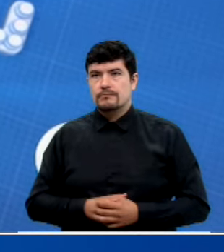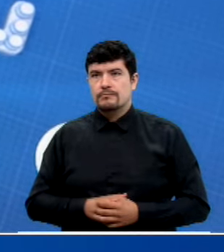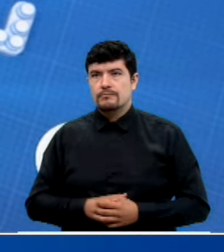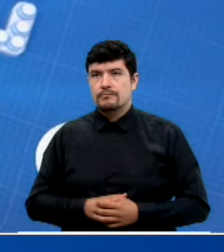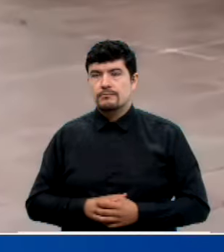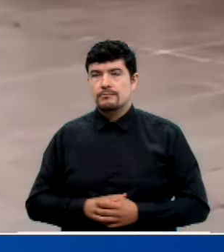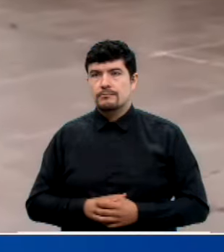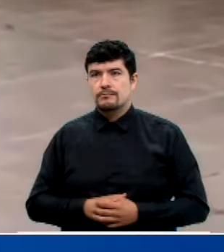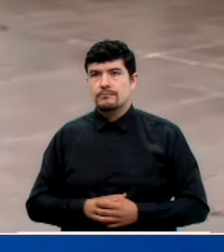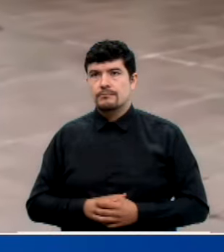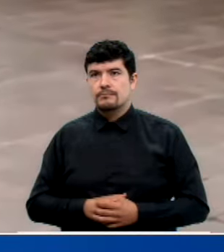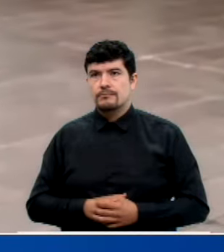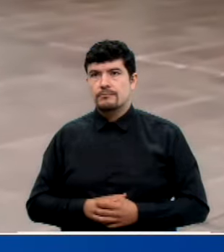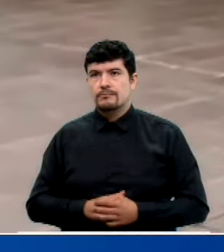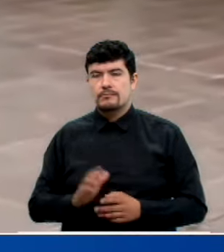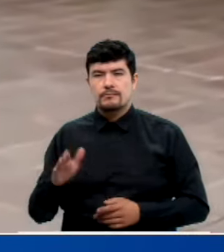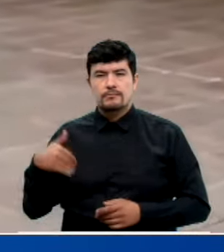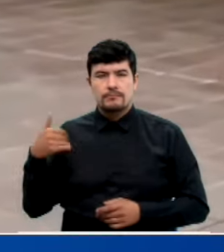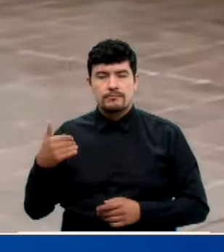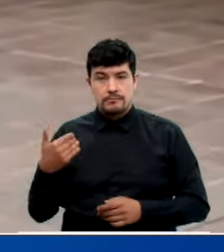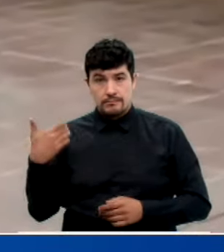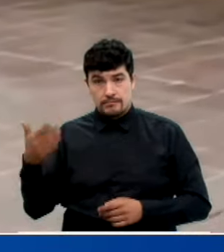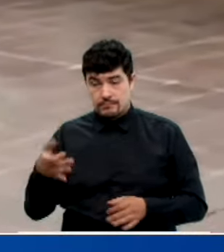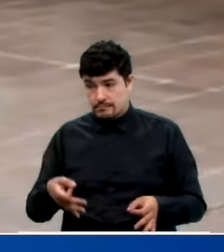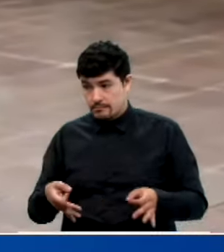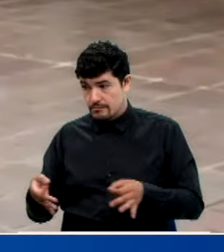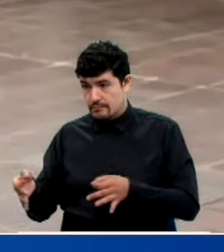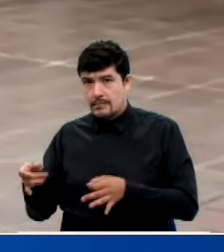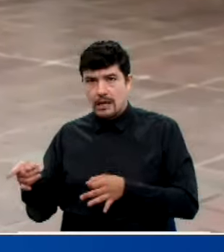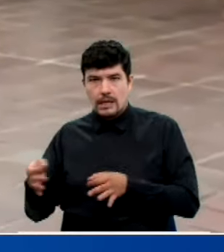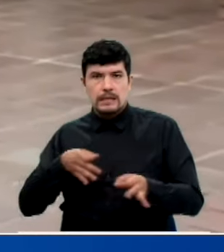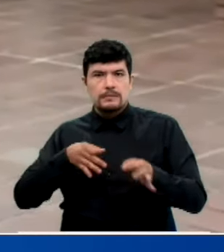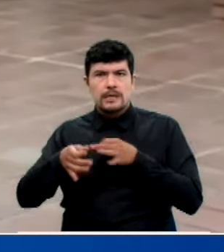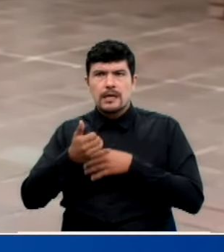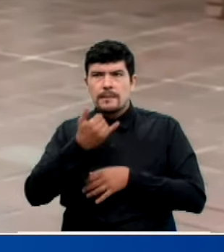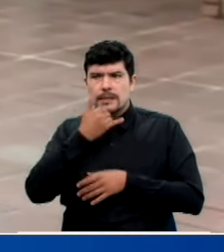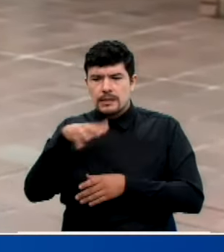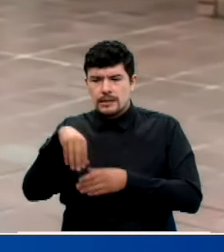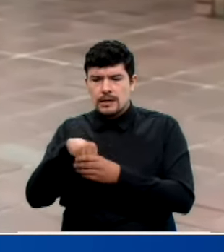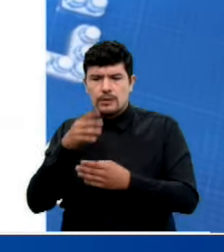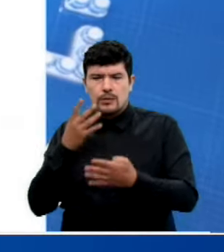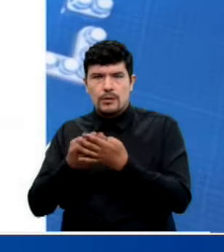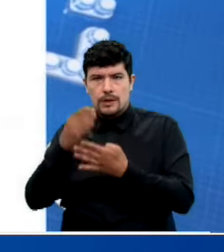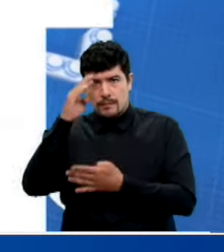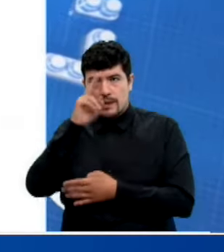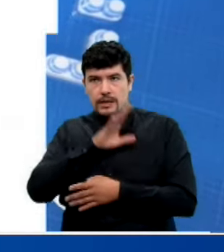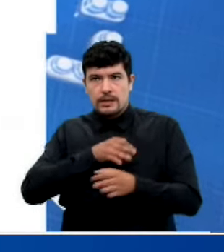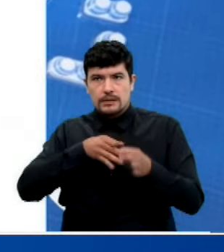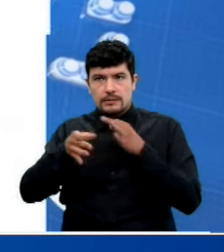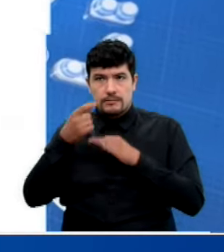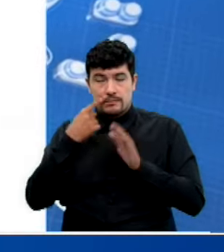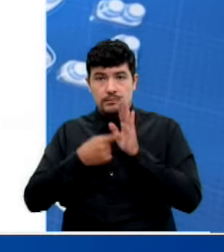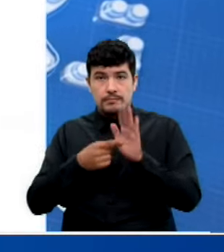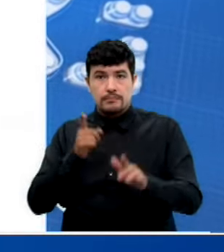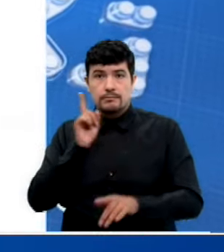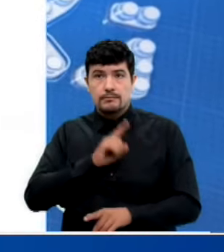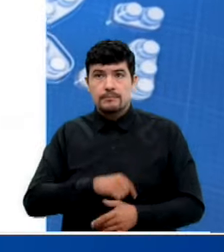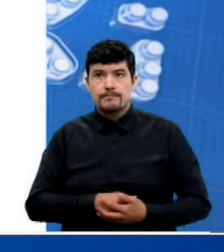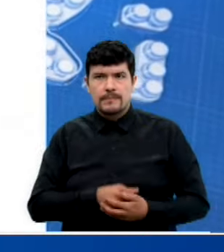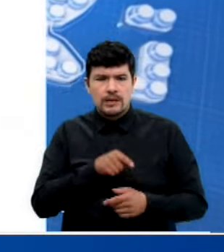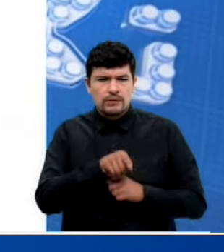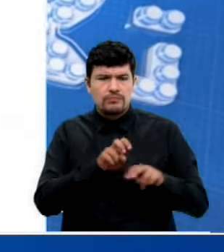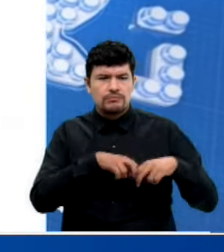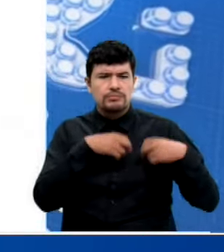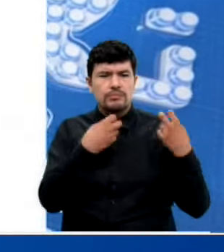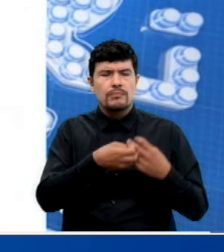maletas. Más adelante, Zeus indica lo que ocurrió en la estación de policía de Pamplona. En una mentirosa rueda de prensa,